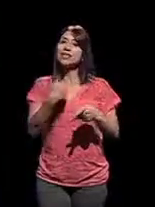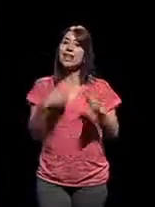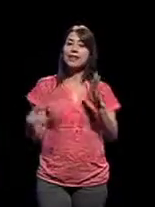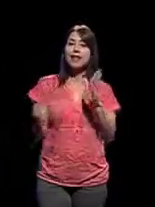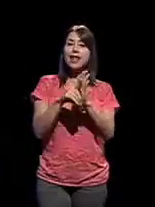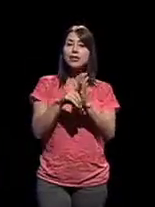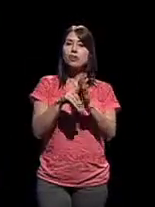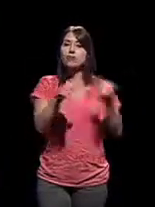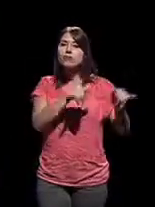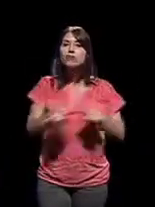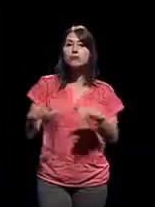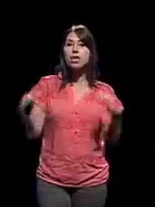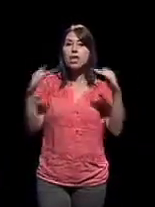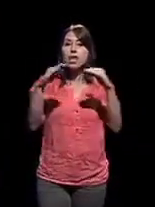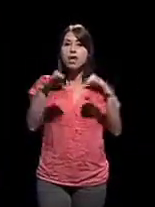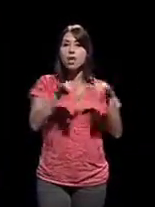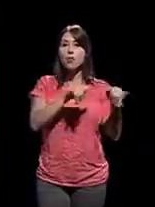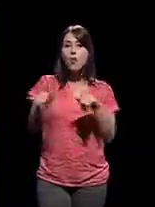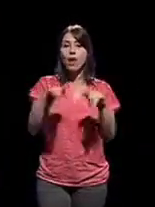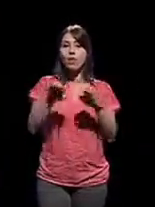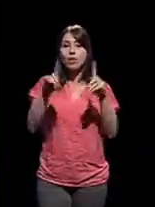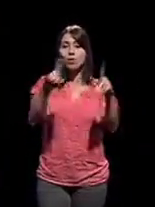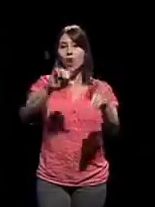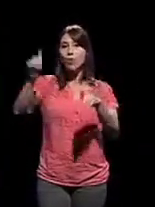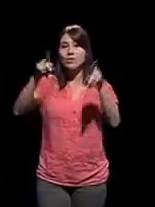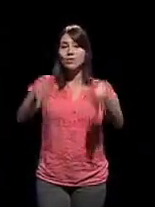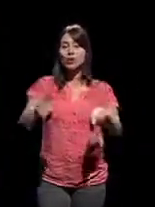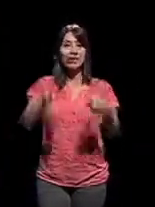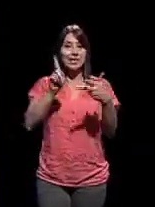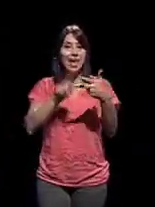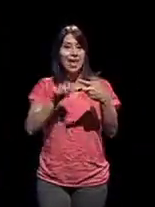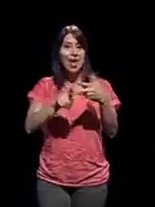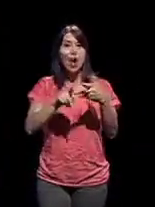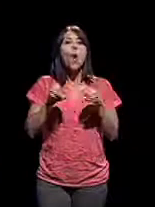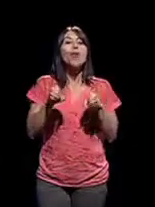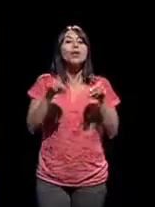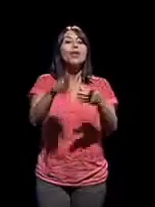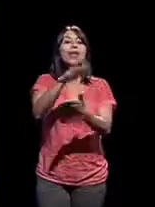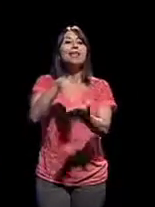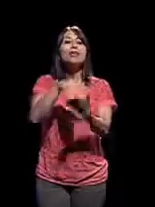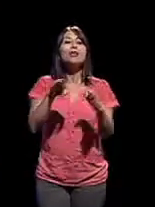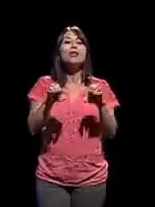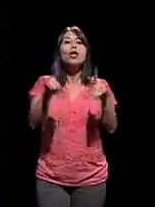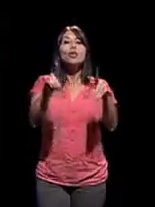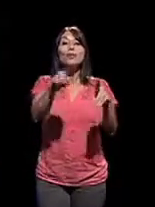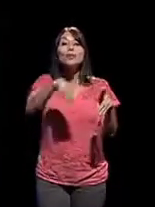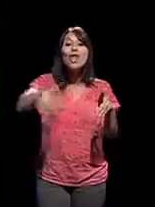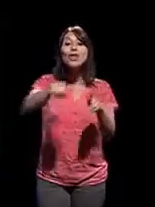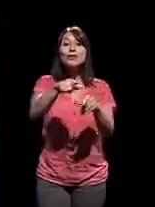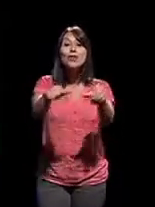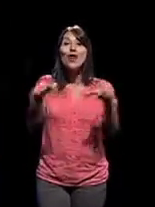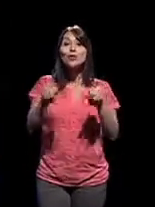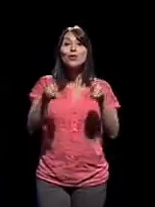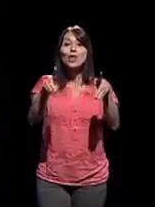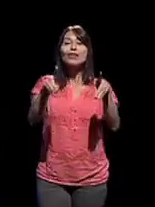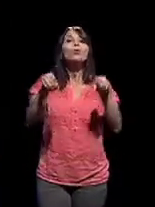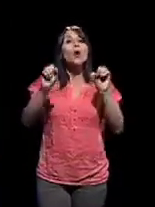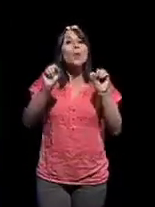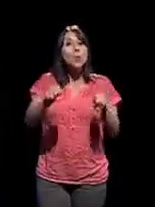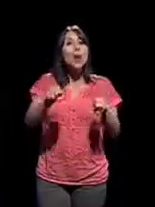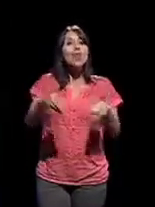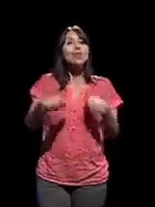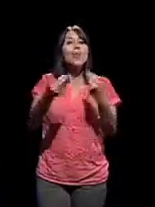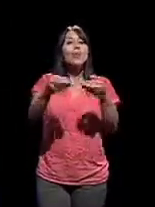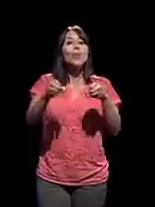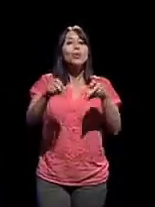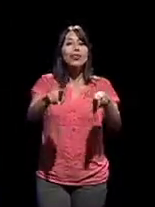lo general tienen derecho al acceso a la misma educación que los demás y que debe haber oportunidades de centros educativos, al menos a nivel regional, que puedan darle